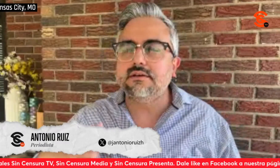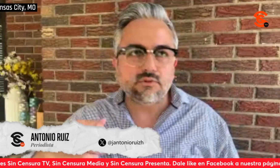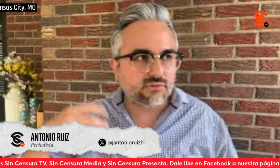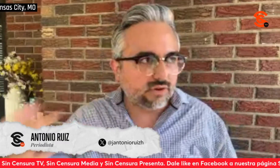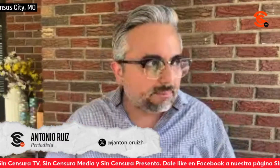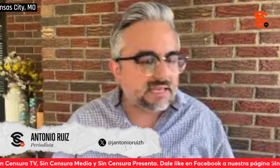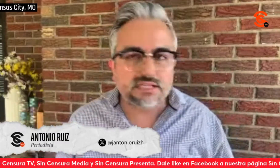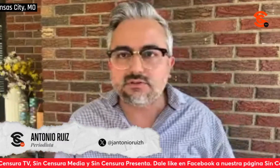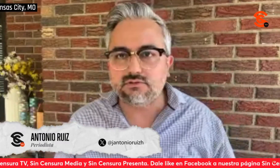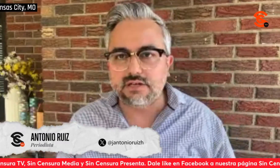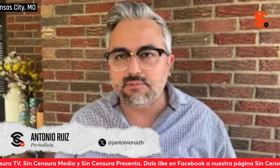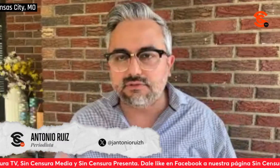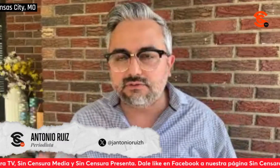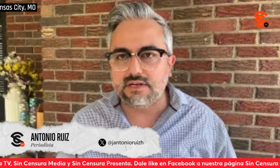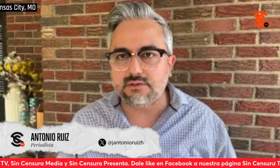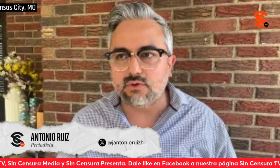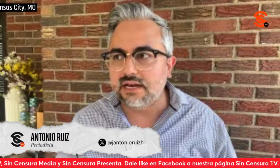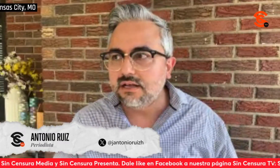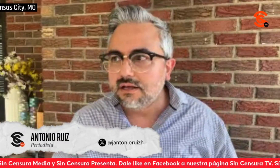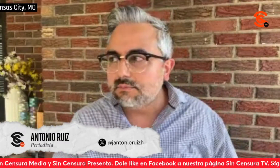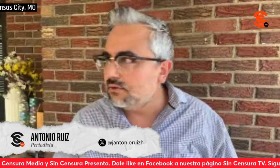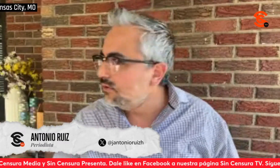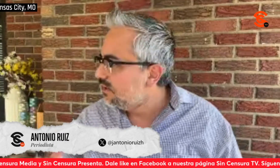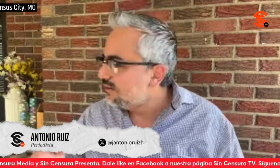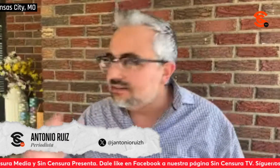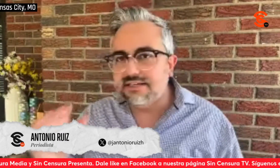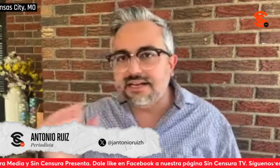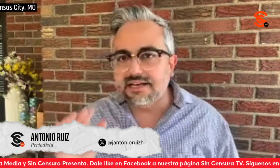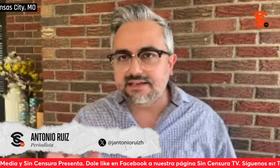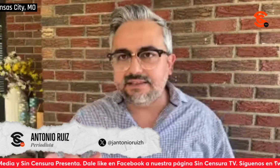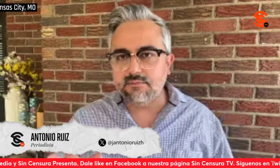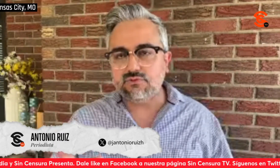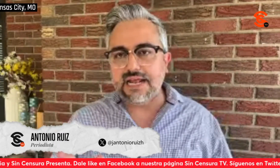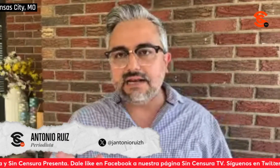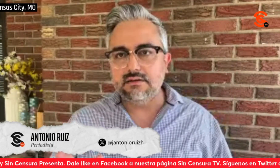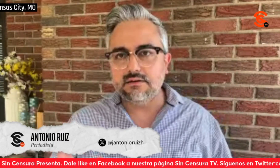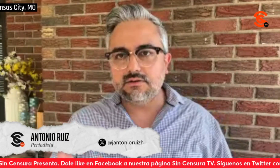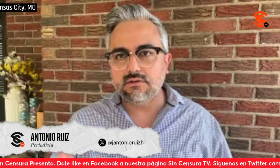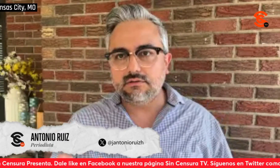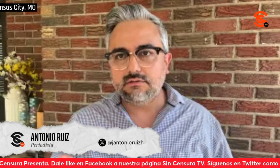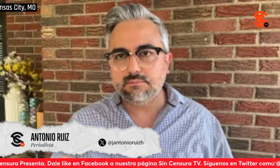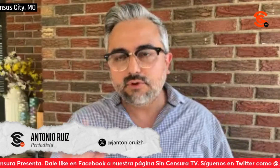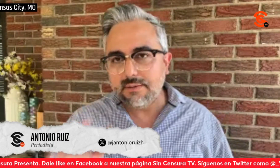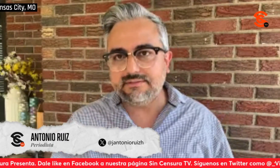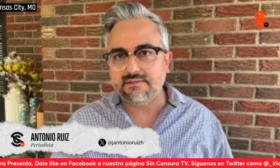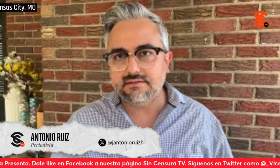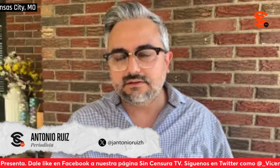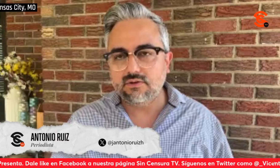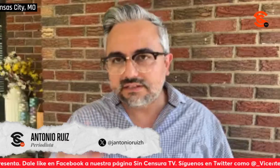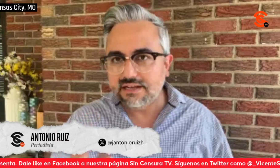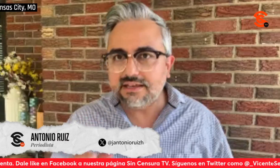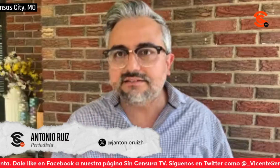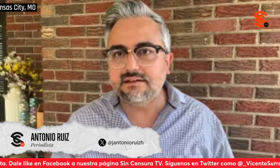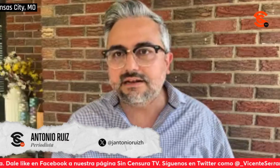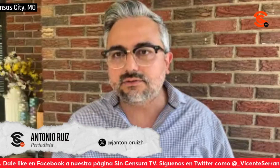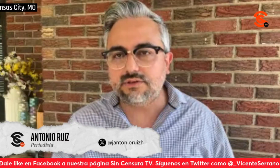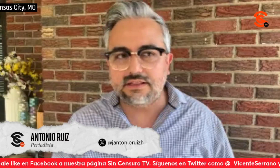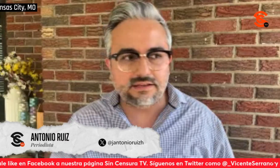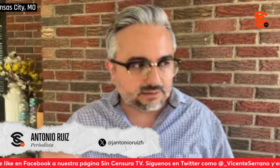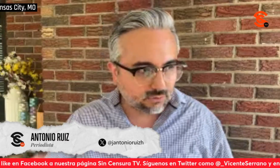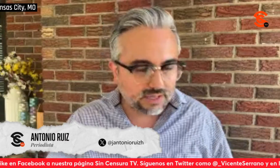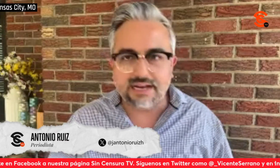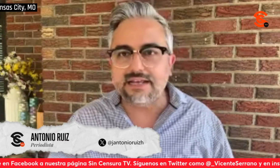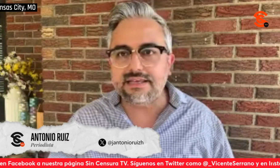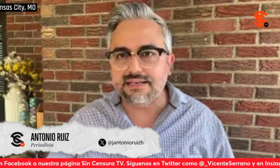¿no? Cuestionamientos al proceso electoral, pero se tiene que demostrar con pruebas. Lo que tiene que hacer la